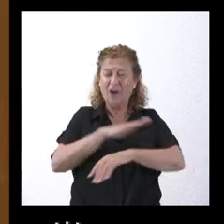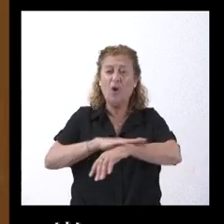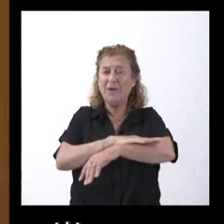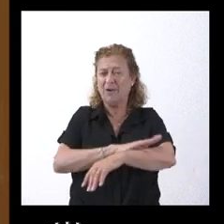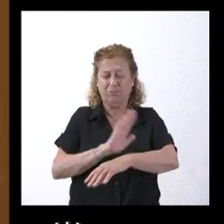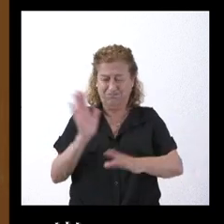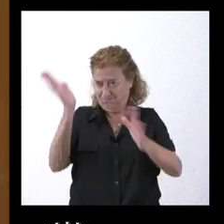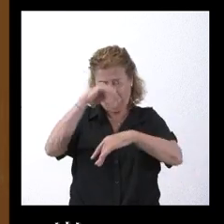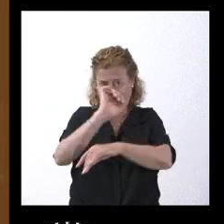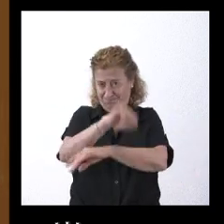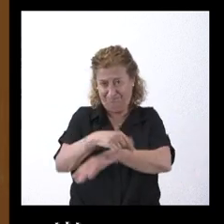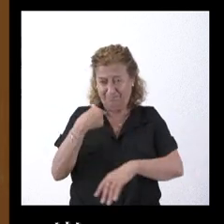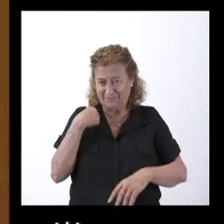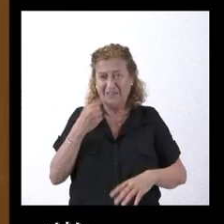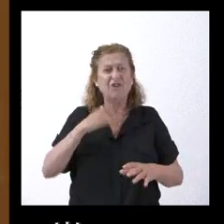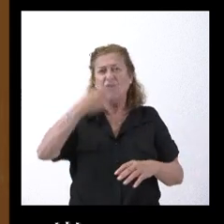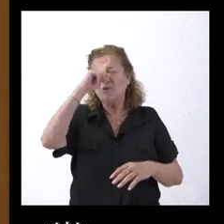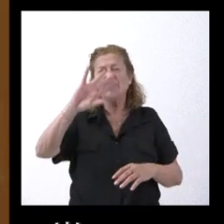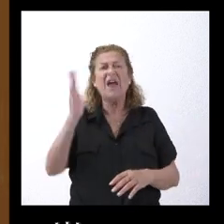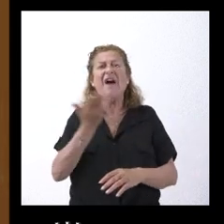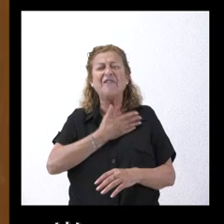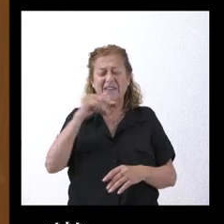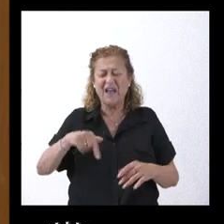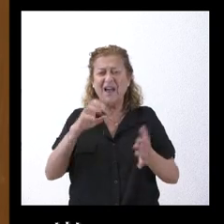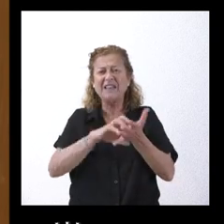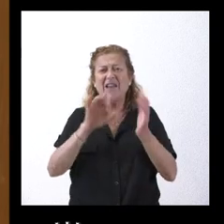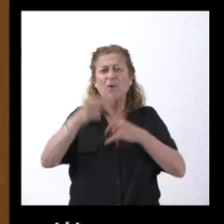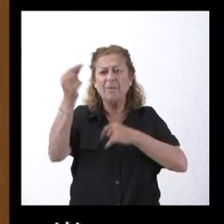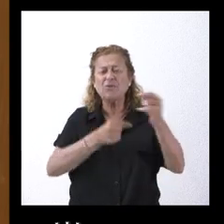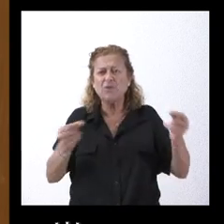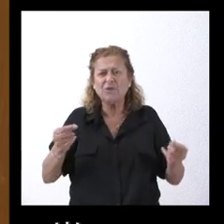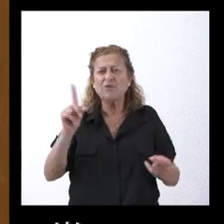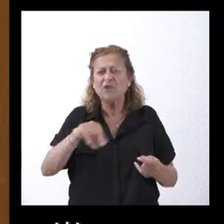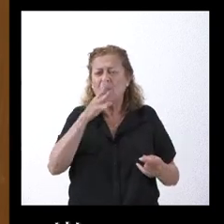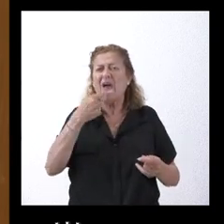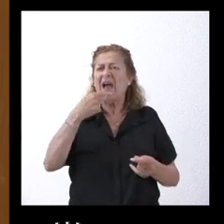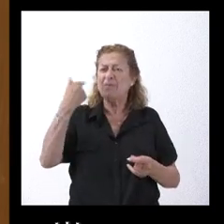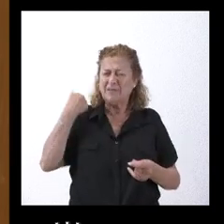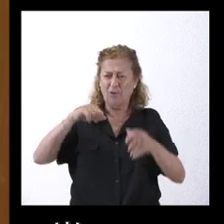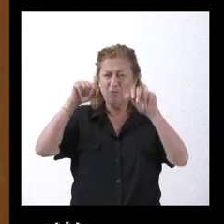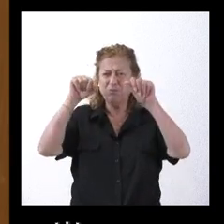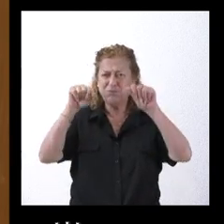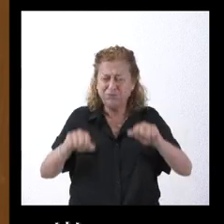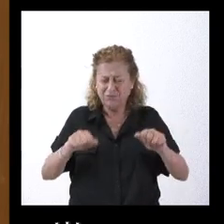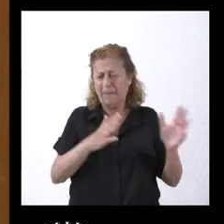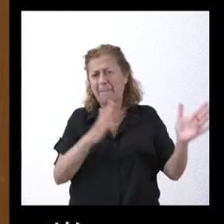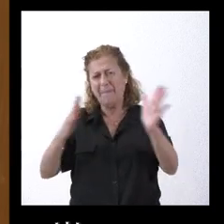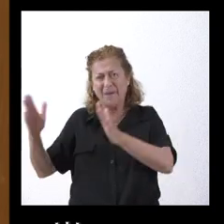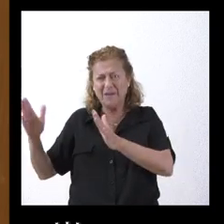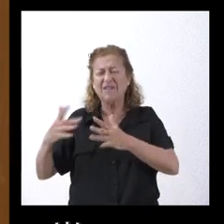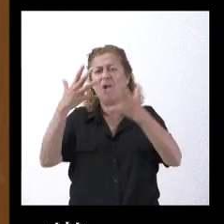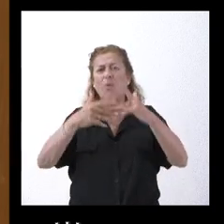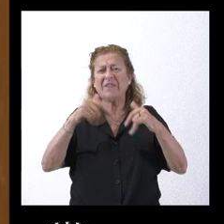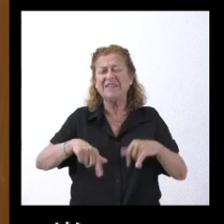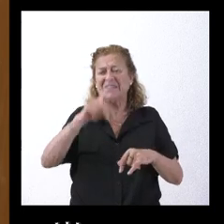No sé cómo puede afectar esto al presupuesto de Castilla y León, porque el año pasado se demoró e incluso se llegó a prorrogar las cuentas de este